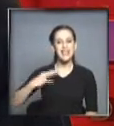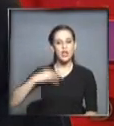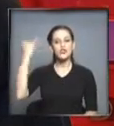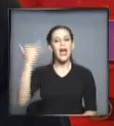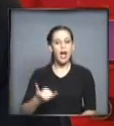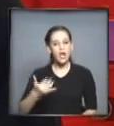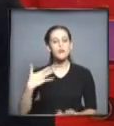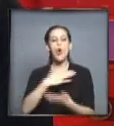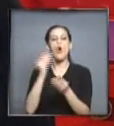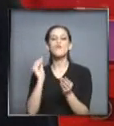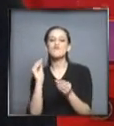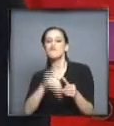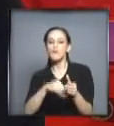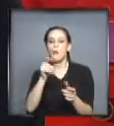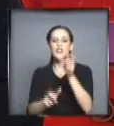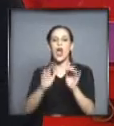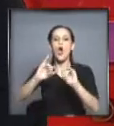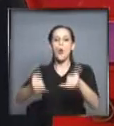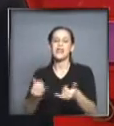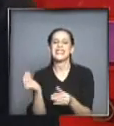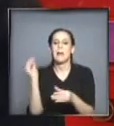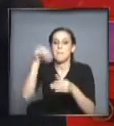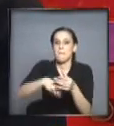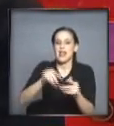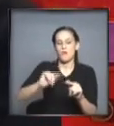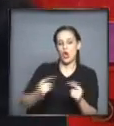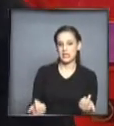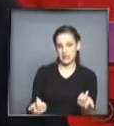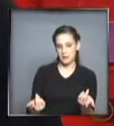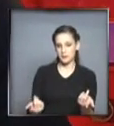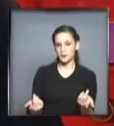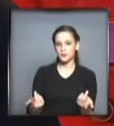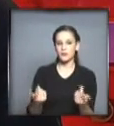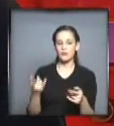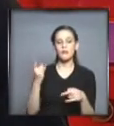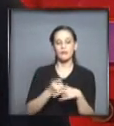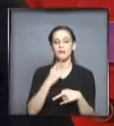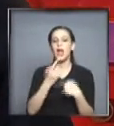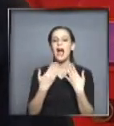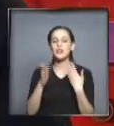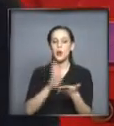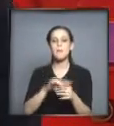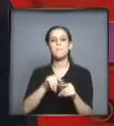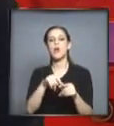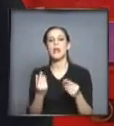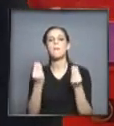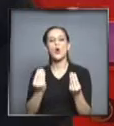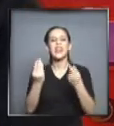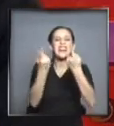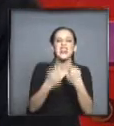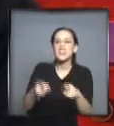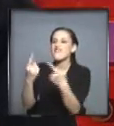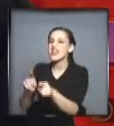despertar de la militancia. Nosotros en particular pensamos, yo esto lo repito siempre, cuando se habla de la política y por qué es la diferencia con la